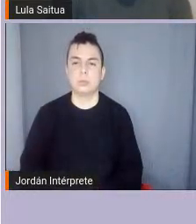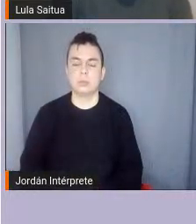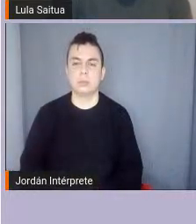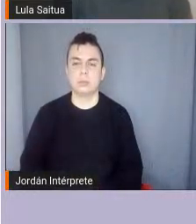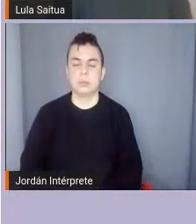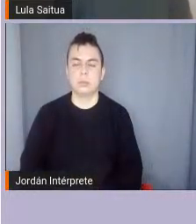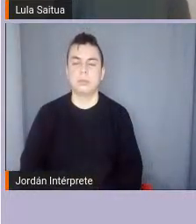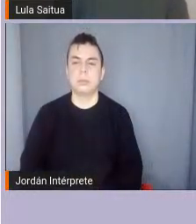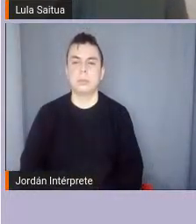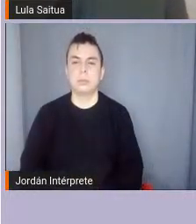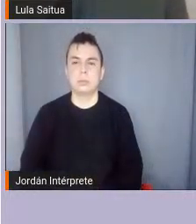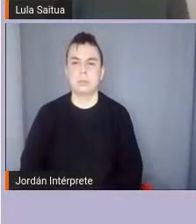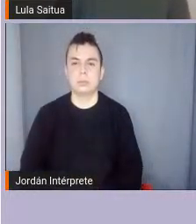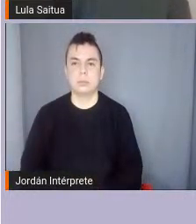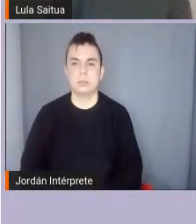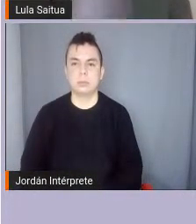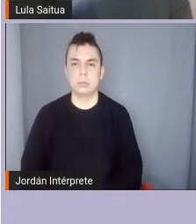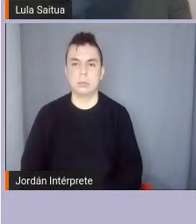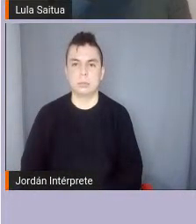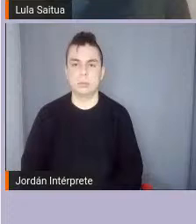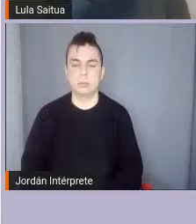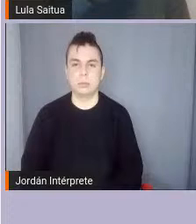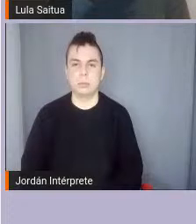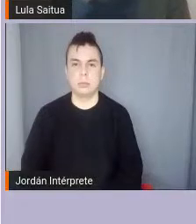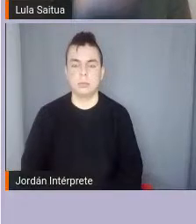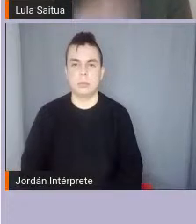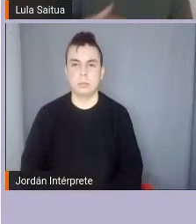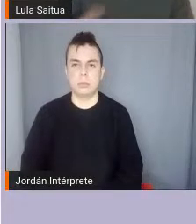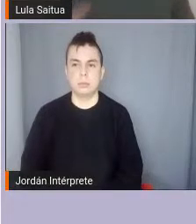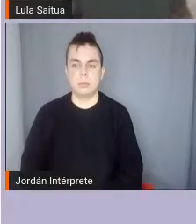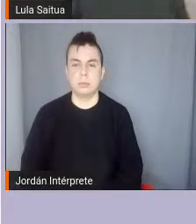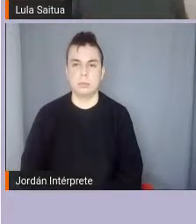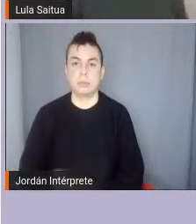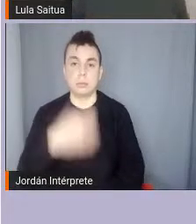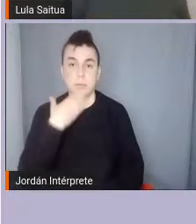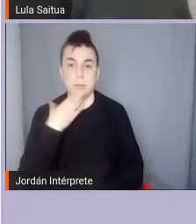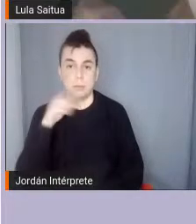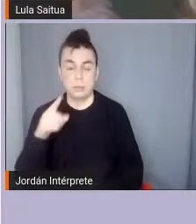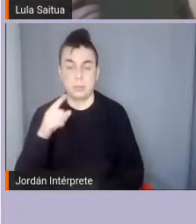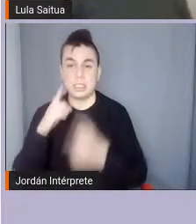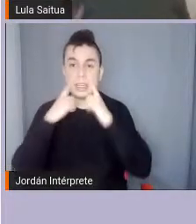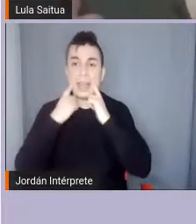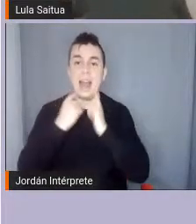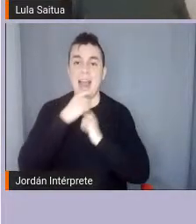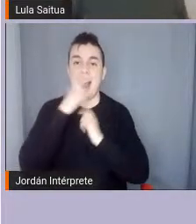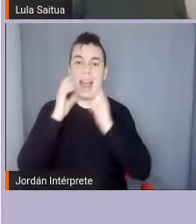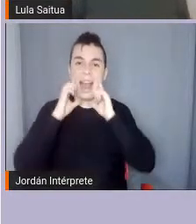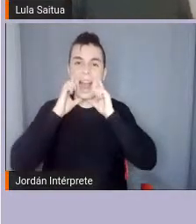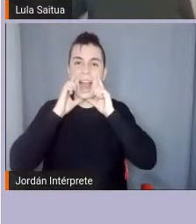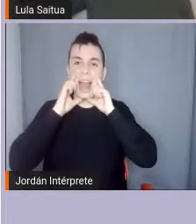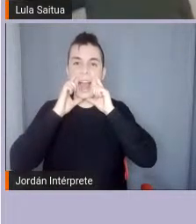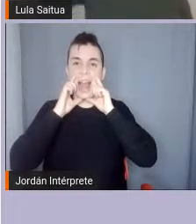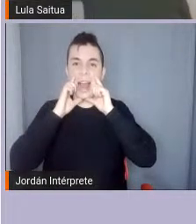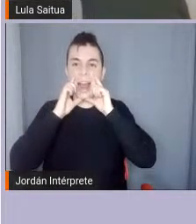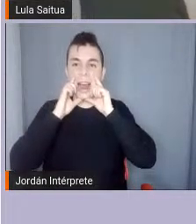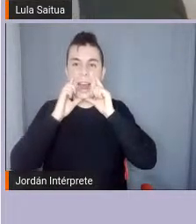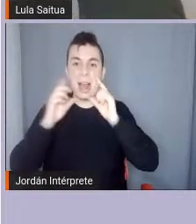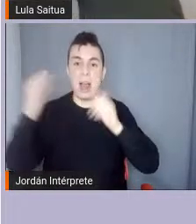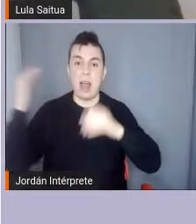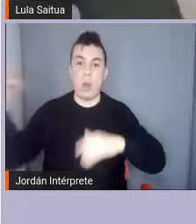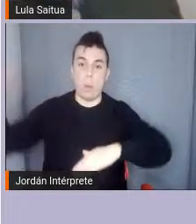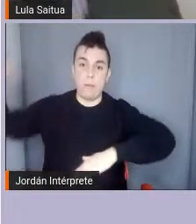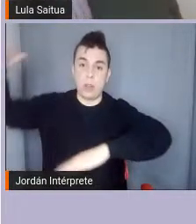Cambiemos de lámina, por favor. ¿Se fija? Y aquí, ¿no es verdad? Tenemos la boca abierta. Alturas, un avión que aterriza.